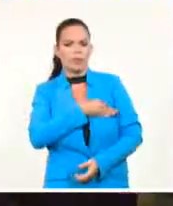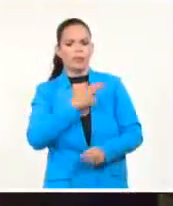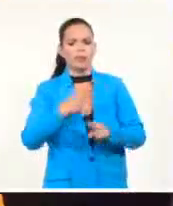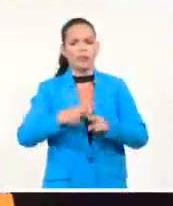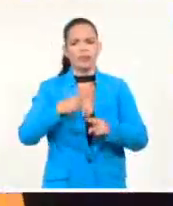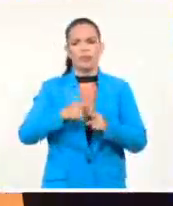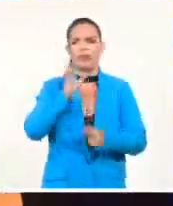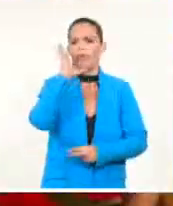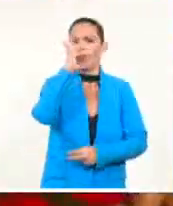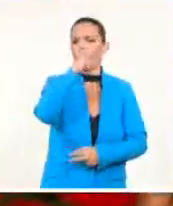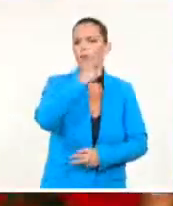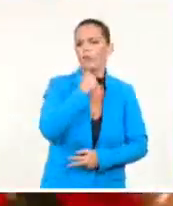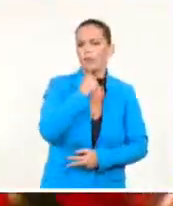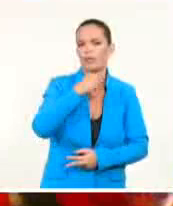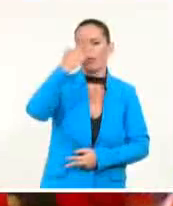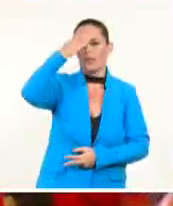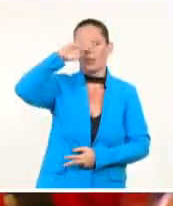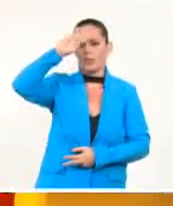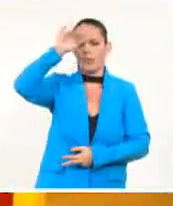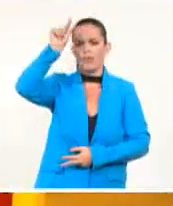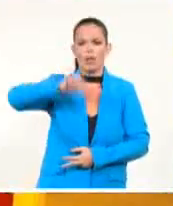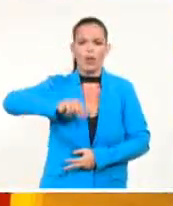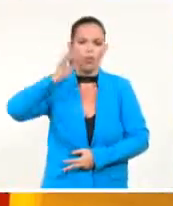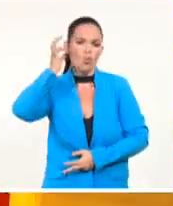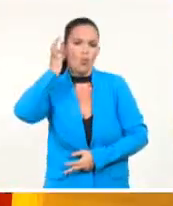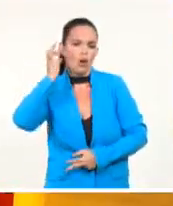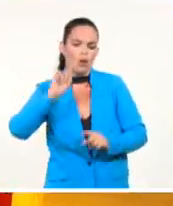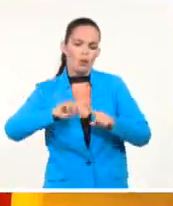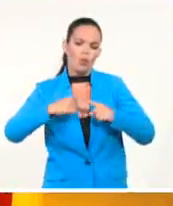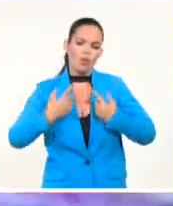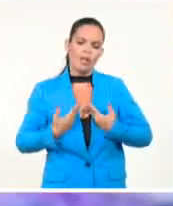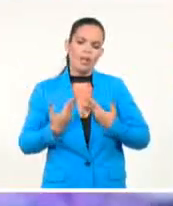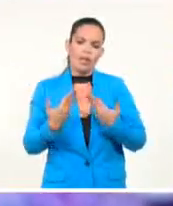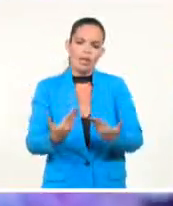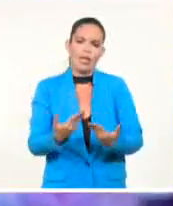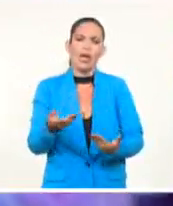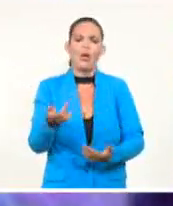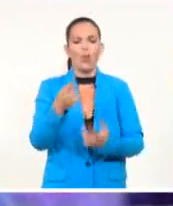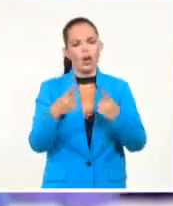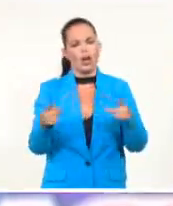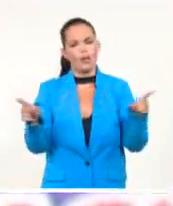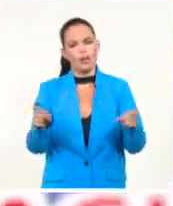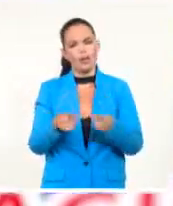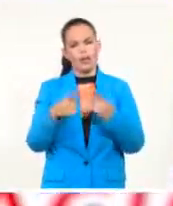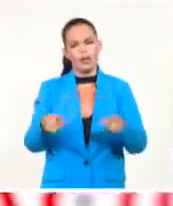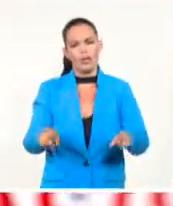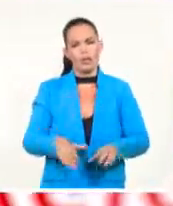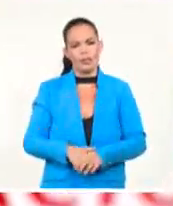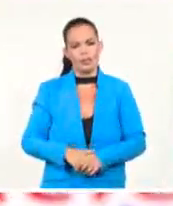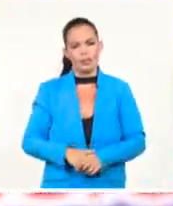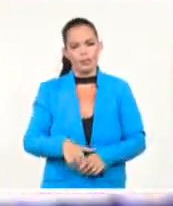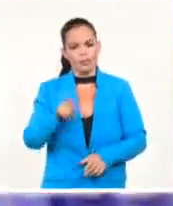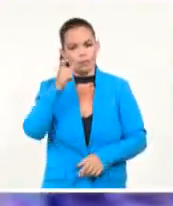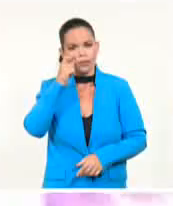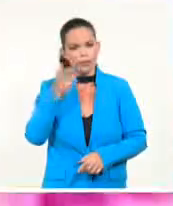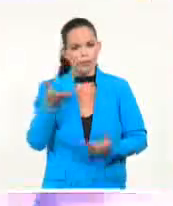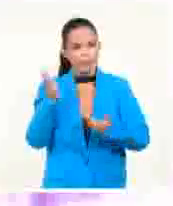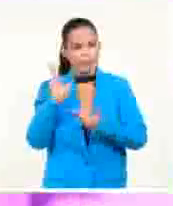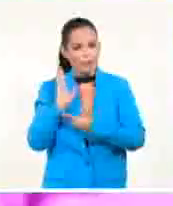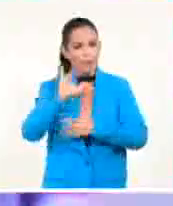galardón especial para las mujeres dedicadas a la música. José Huay nació el 1